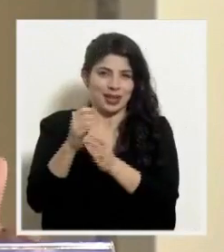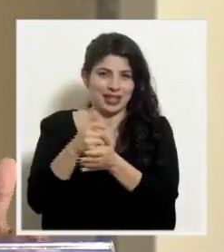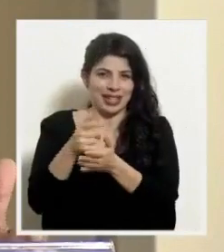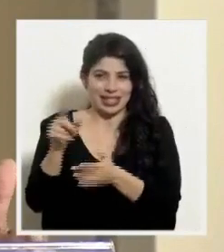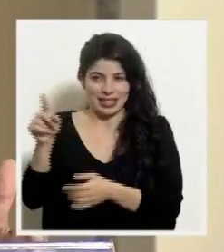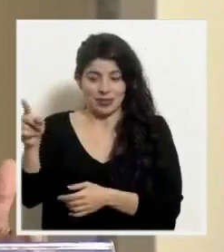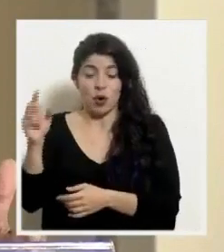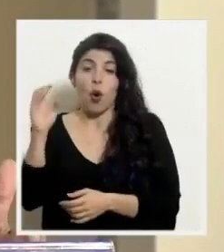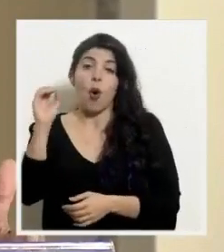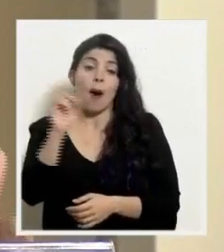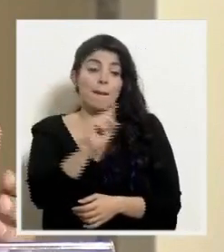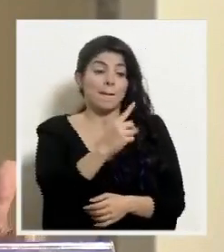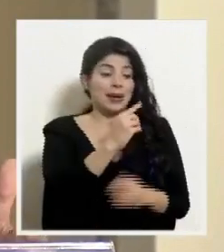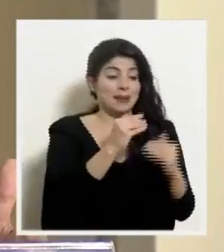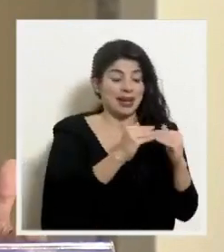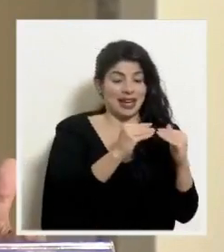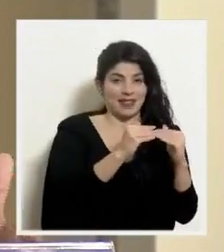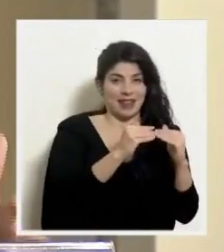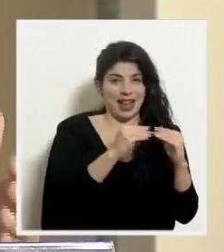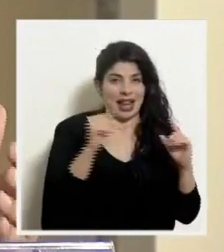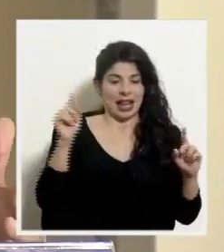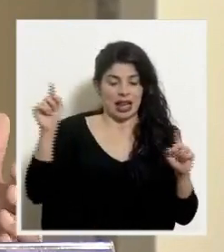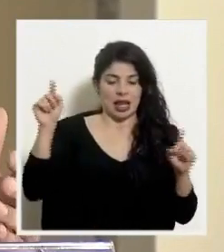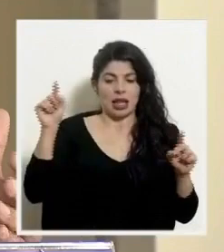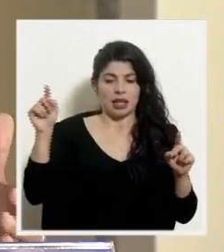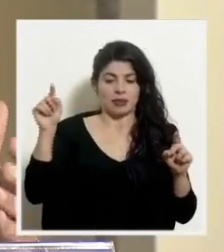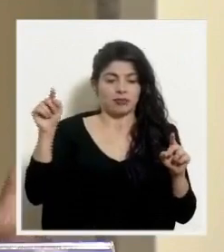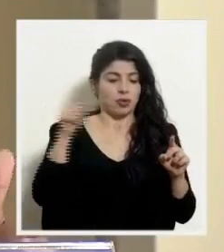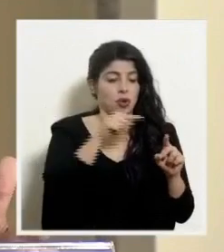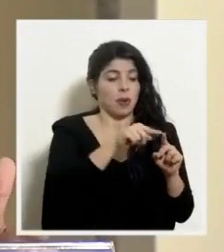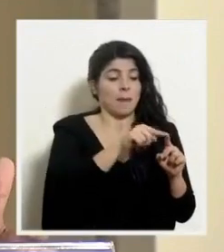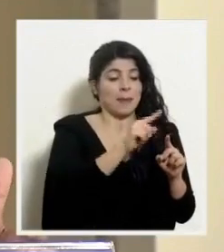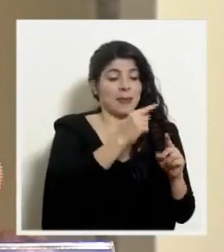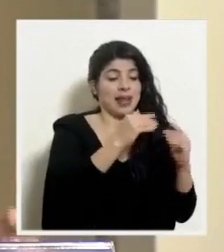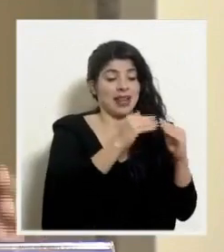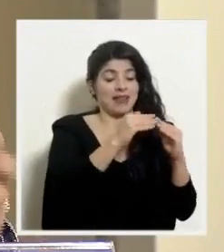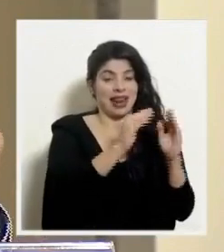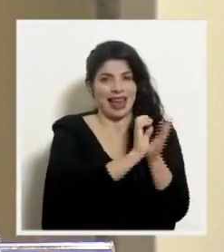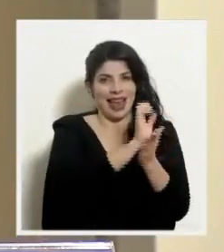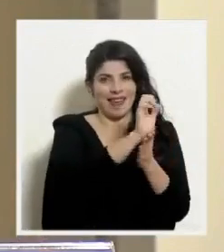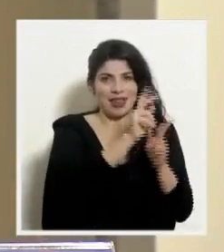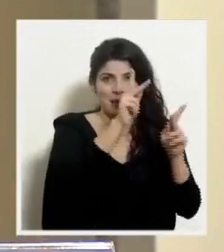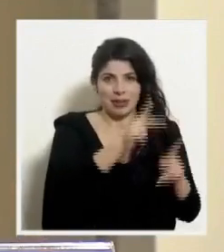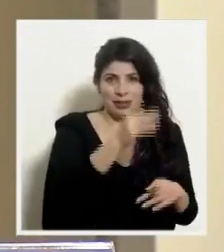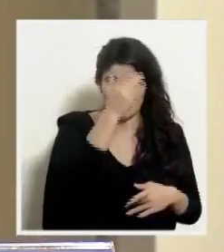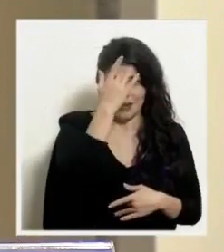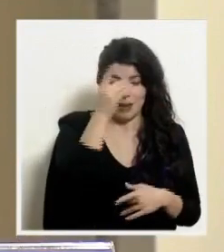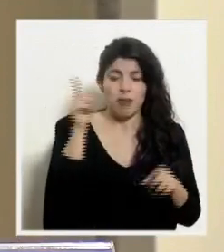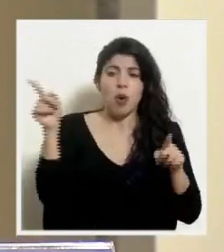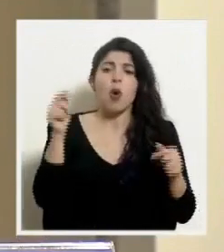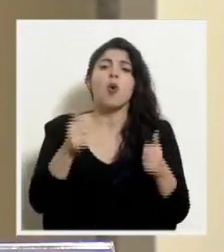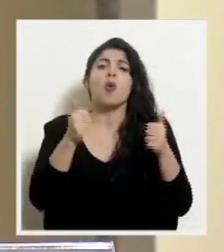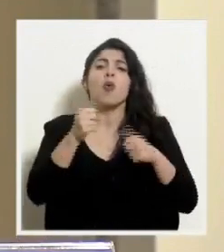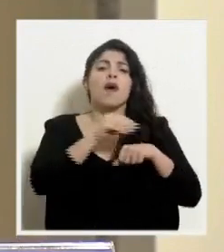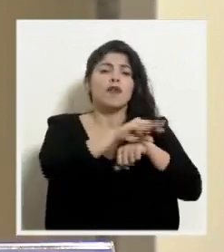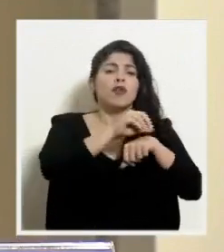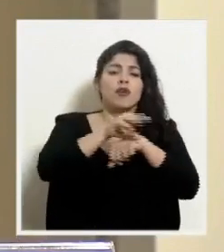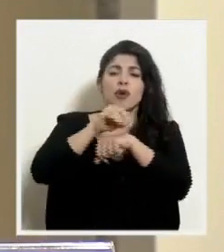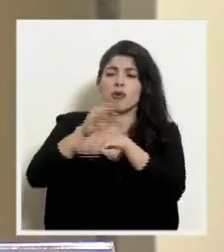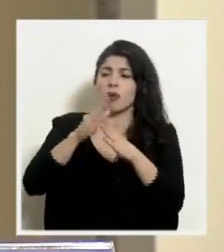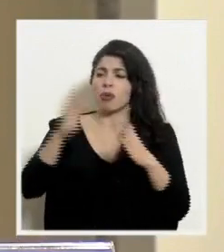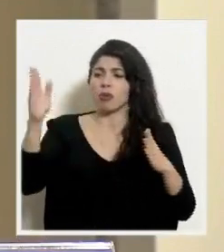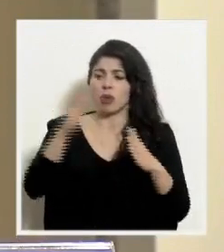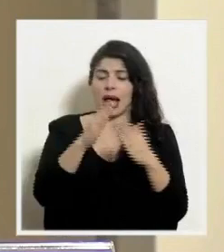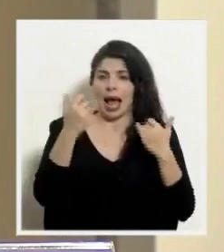el primer nivel, que es donde reducimos, donde evitamos que la gente se enferma, podemos incidir. Esa es una discusión que en este momento tiene